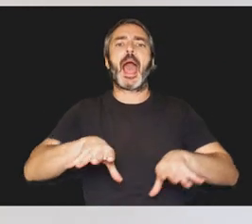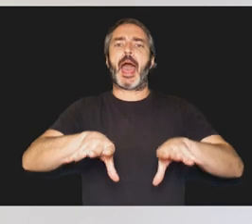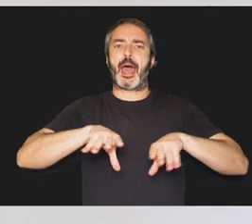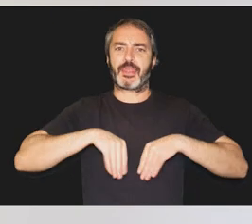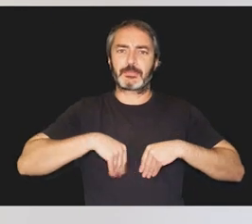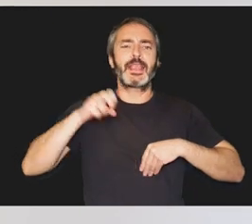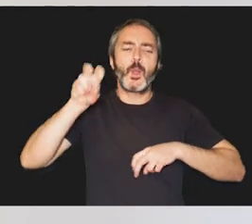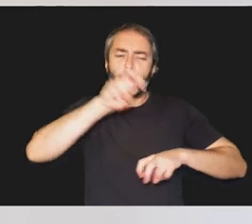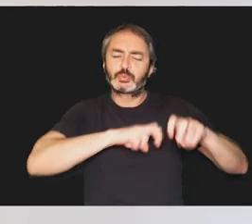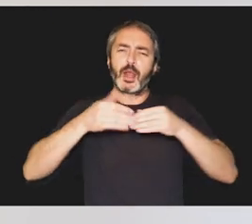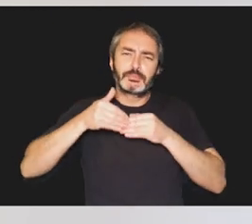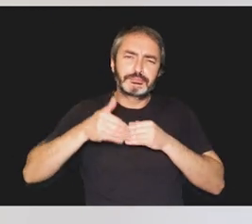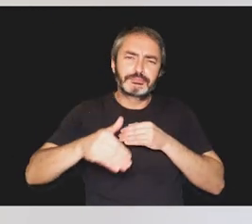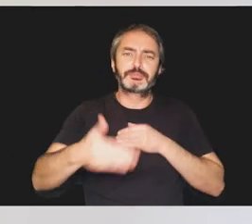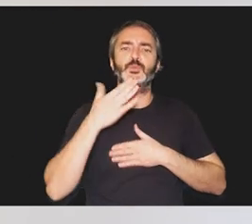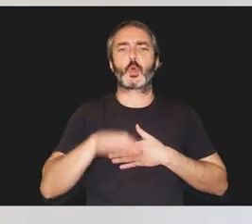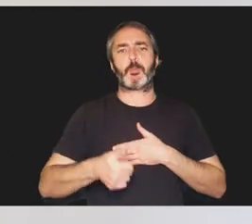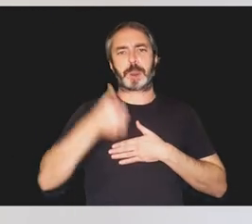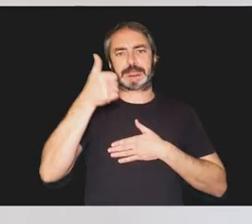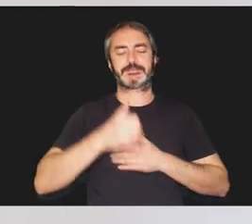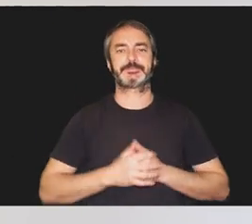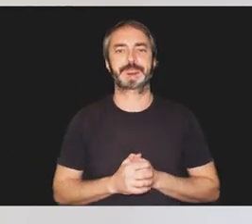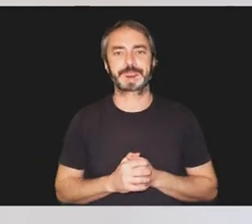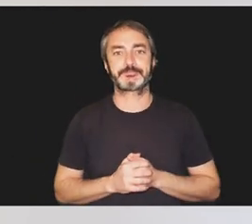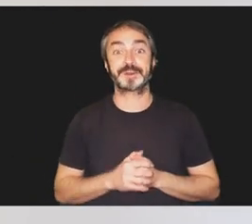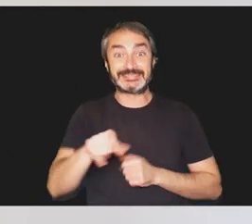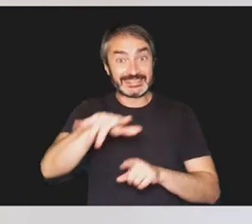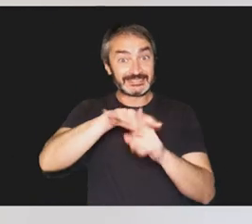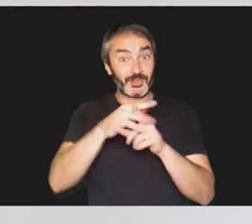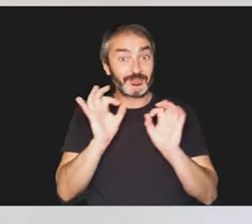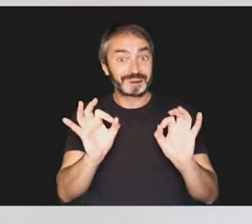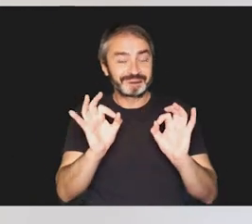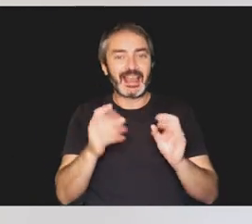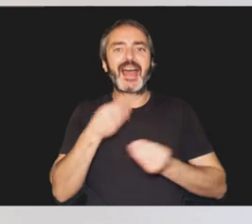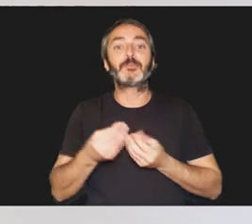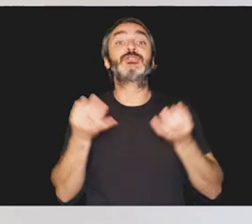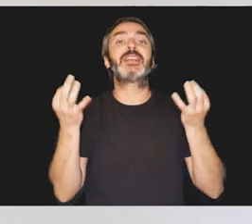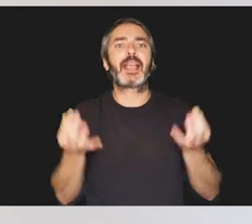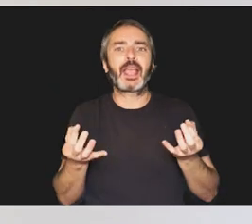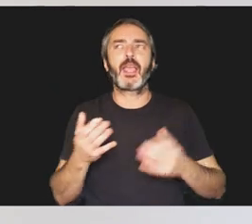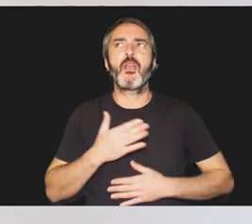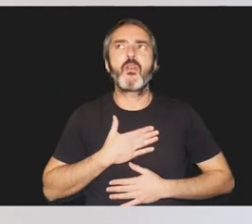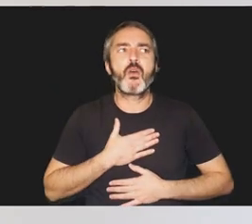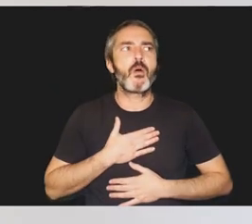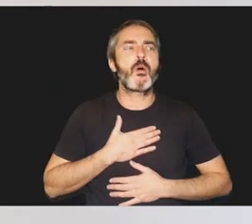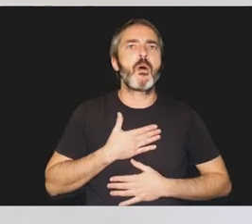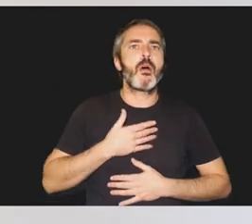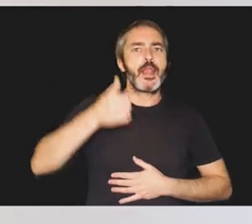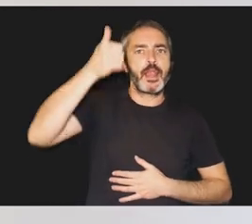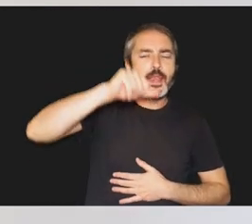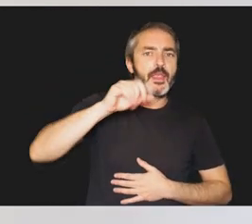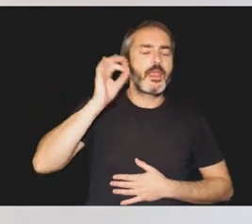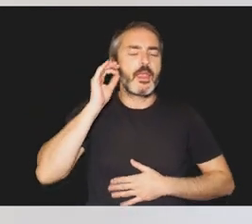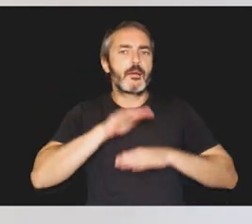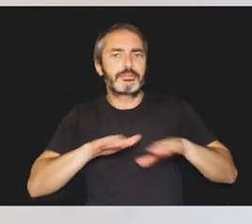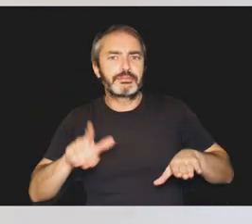situación y buscar las sensaciones más indicadas. Y en esta situación, ¿qué podemos hacer? ¿Cómo sabemos si el niño o niña tiene